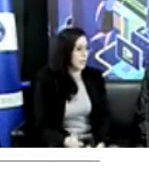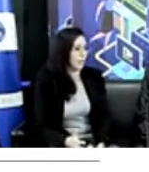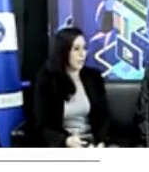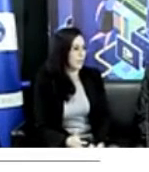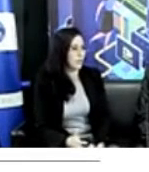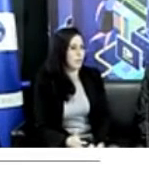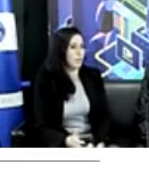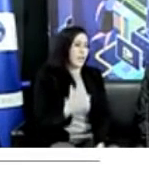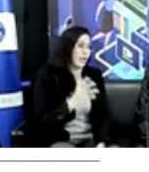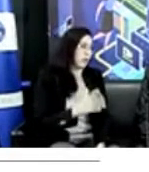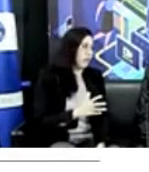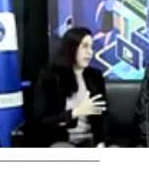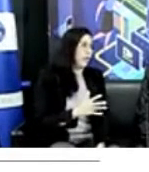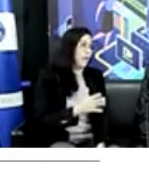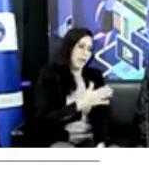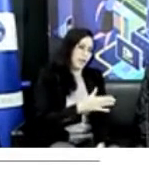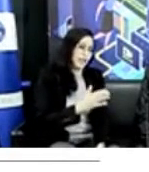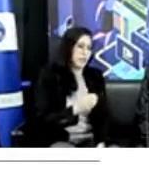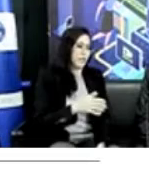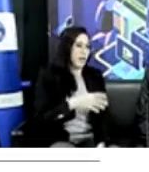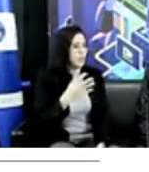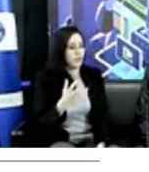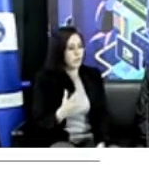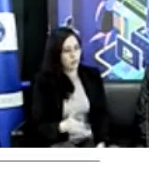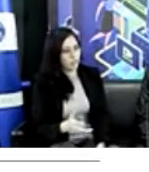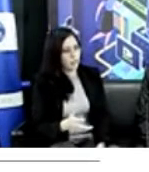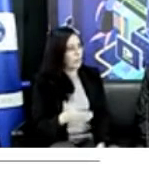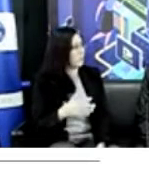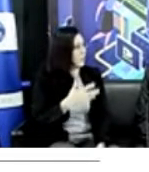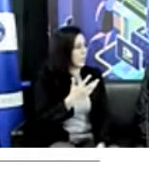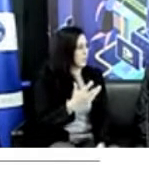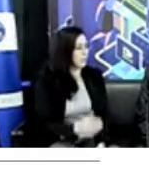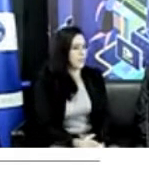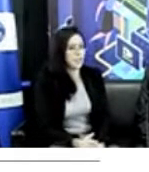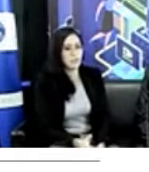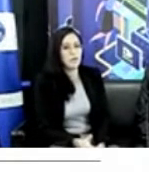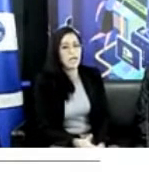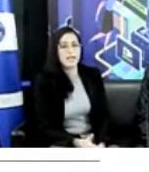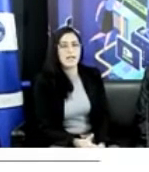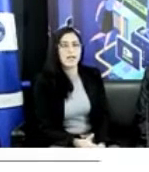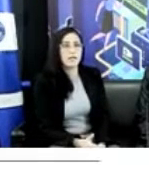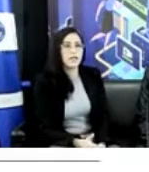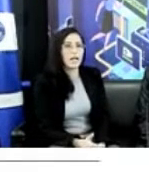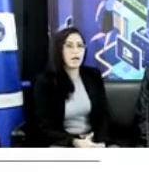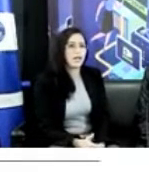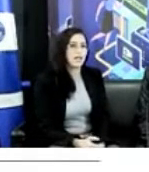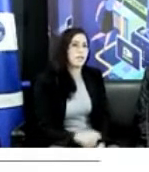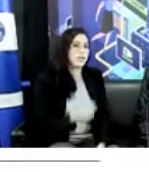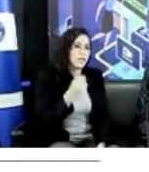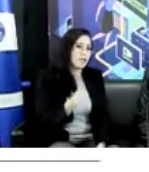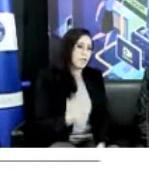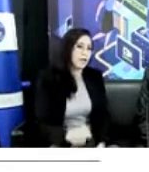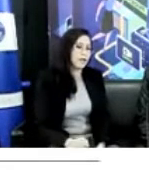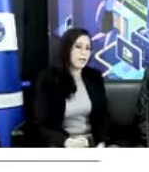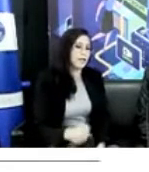ese panorama no solamente de alcohol, en el caso del audit, o de tabaco, en el caso del Fagerstrom, sino que también ahora tenemos